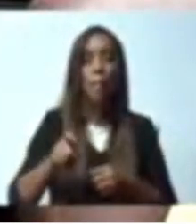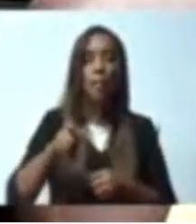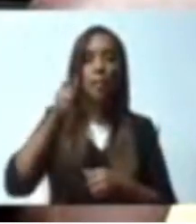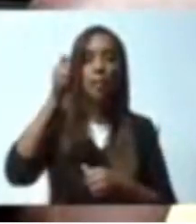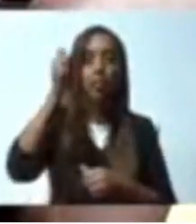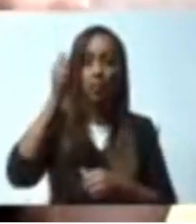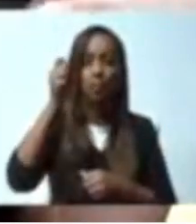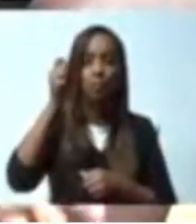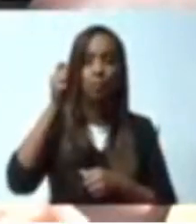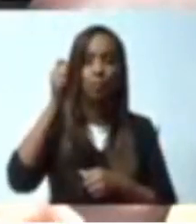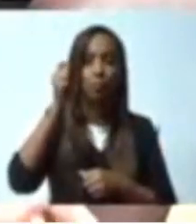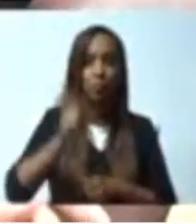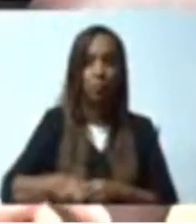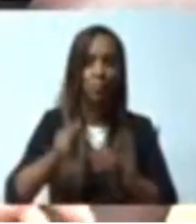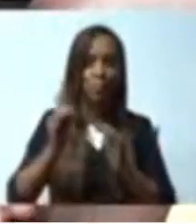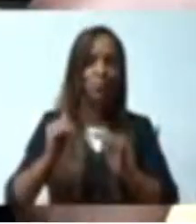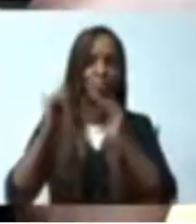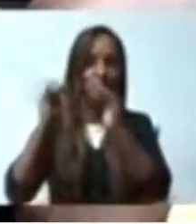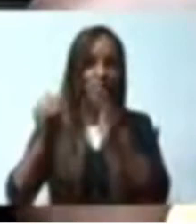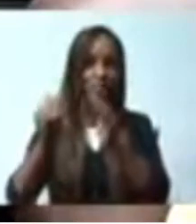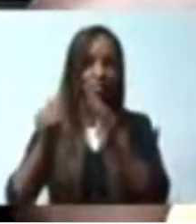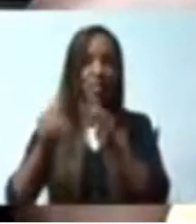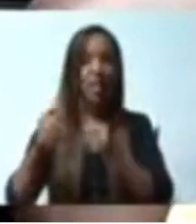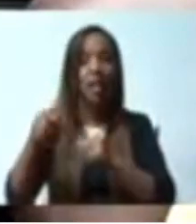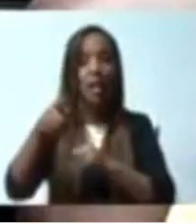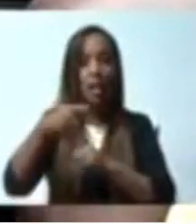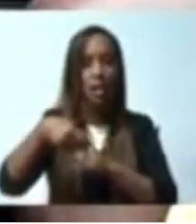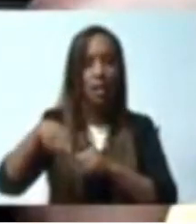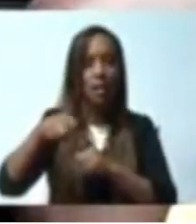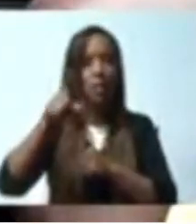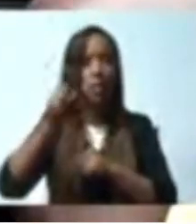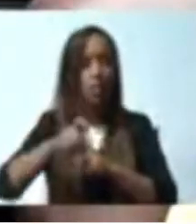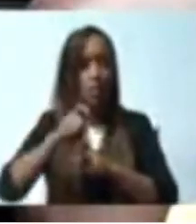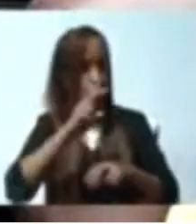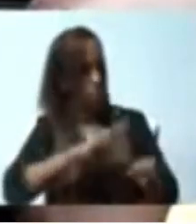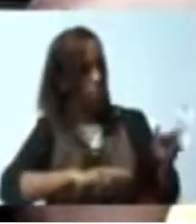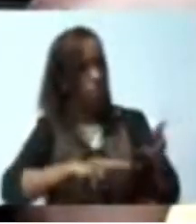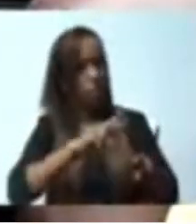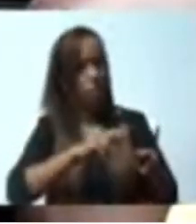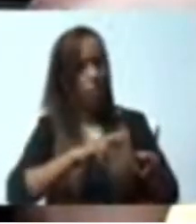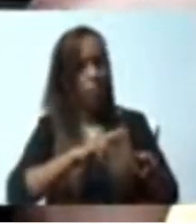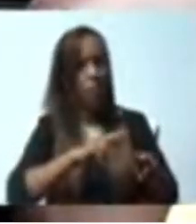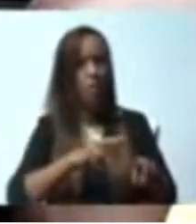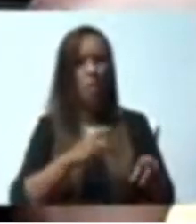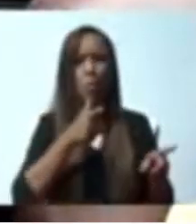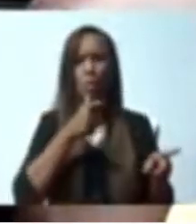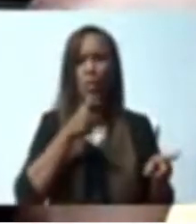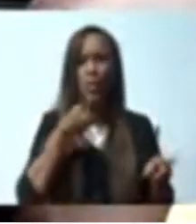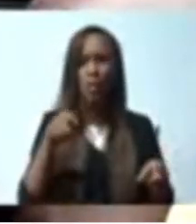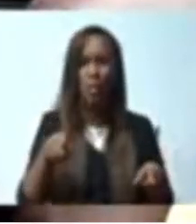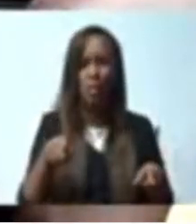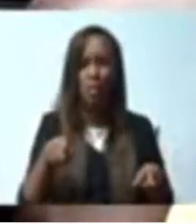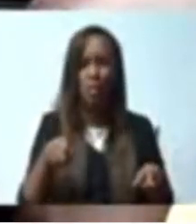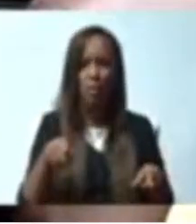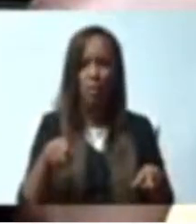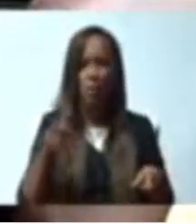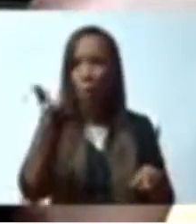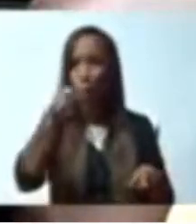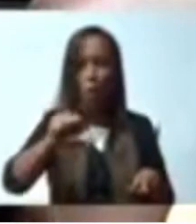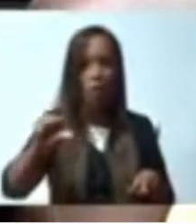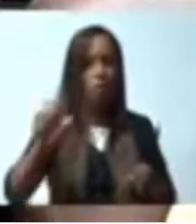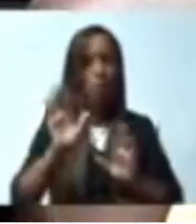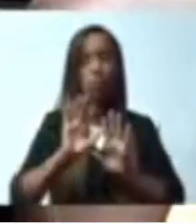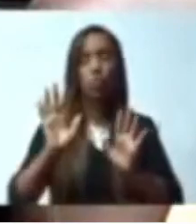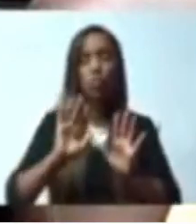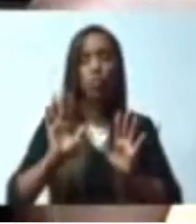Poder Judicial. Entonces no es ese trato que se le va a dar. Debería decir ahí los miembros del Consejo del Poder Judicial o los miembros de la Suprema